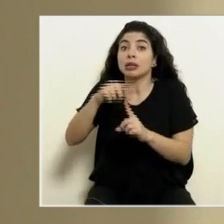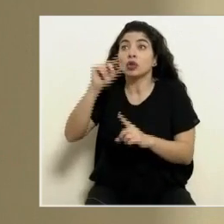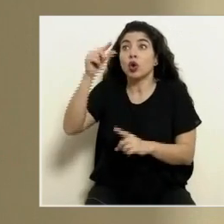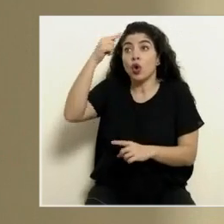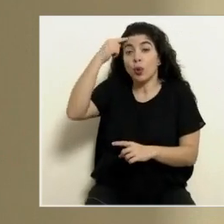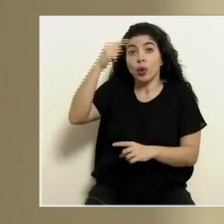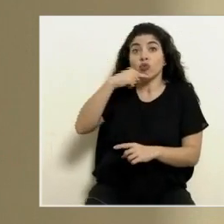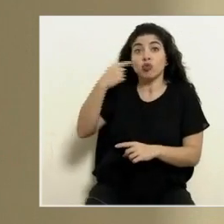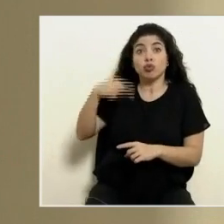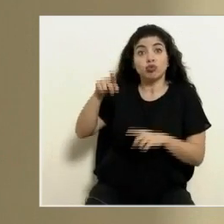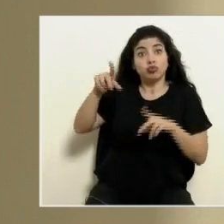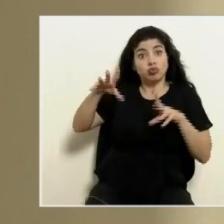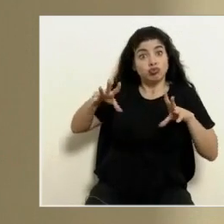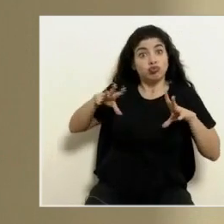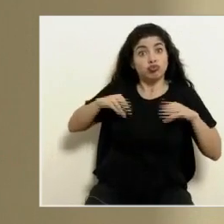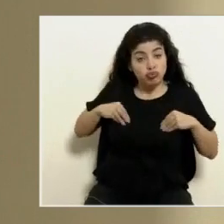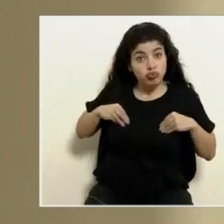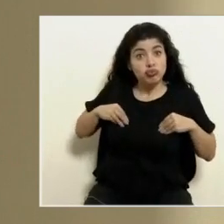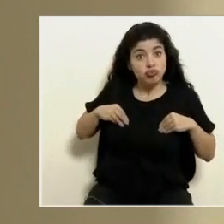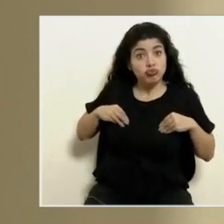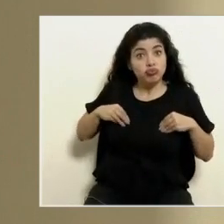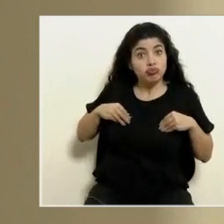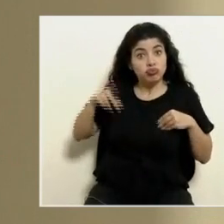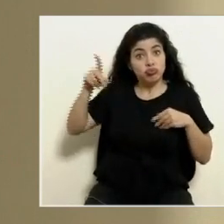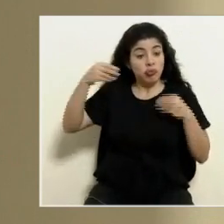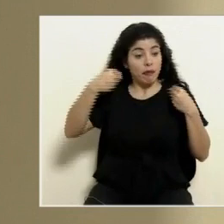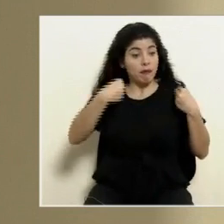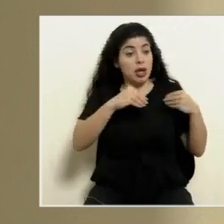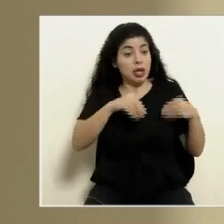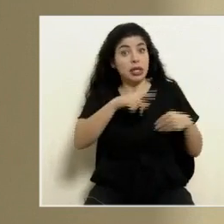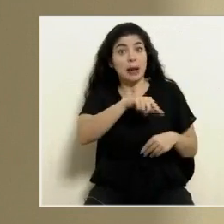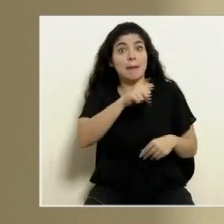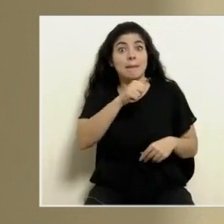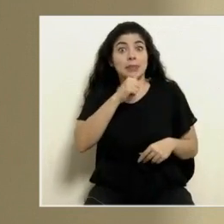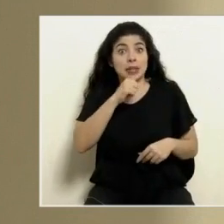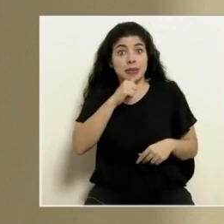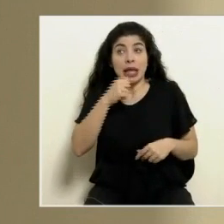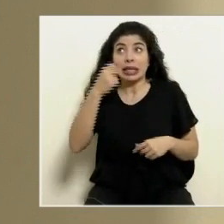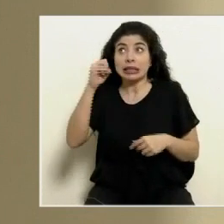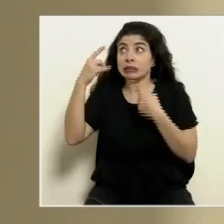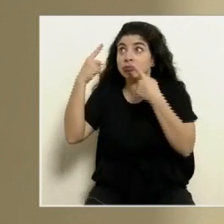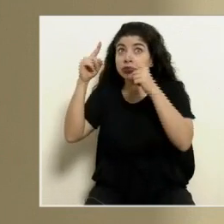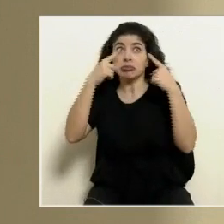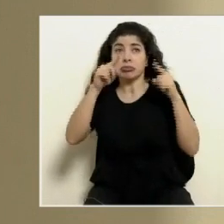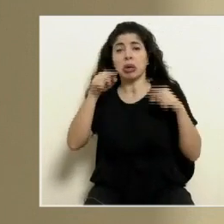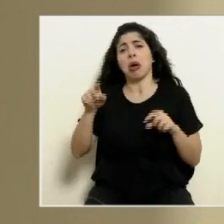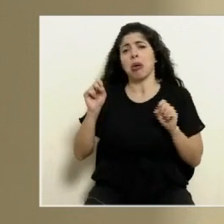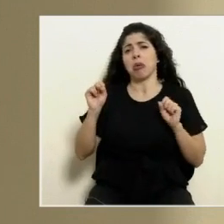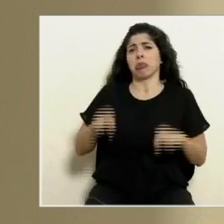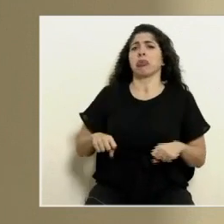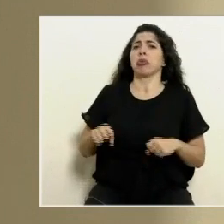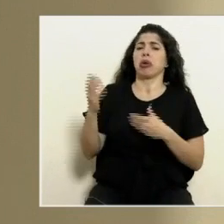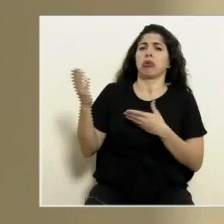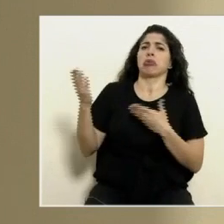ruso accede a que sea adquirida por el sector privado, pues claro que se podrá eventualmente